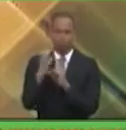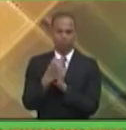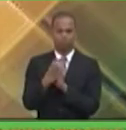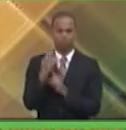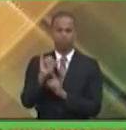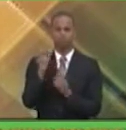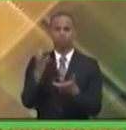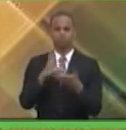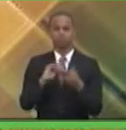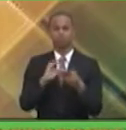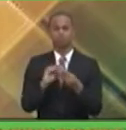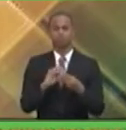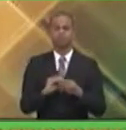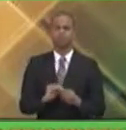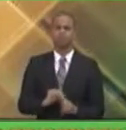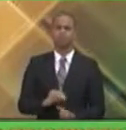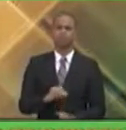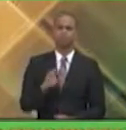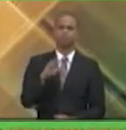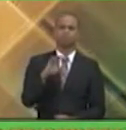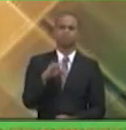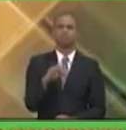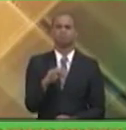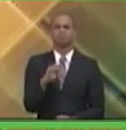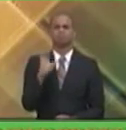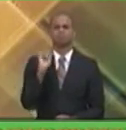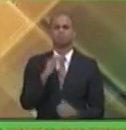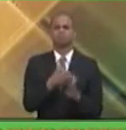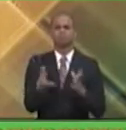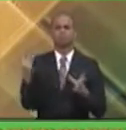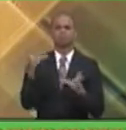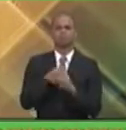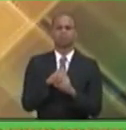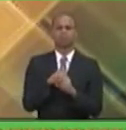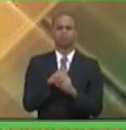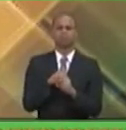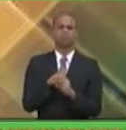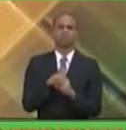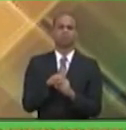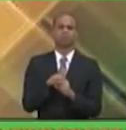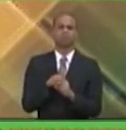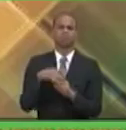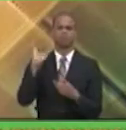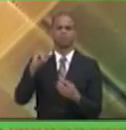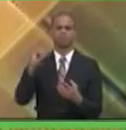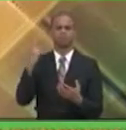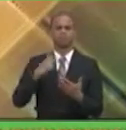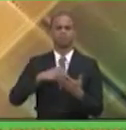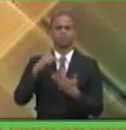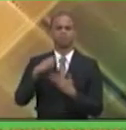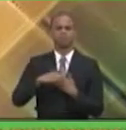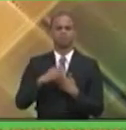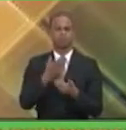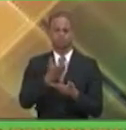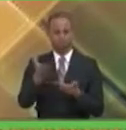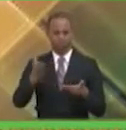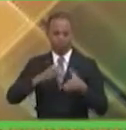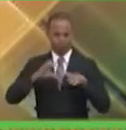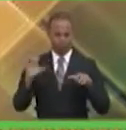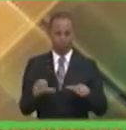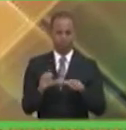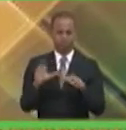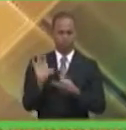tú decías, Bárbara. Háblanos un poco de inclusión. Y este proyecto que ustedes desarrollan